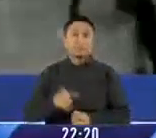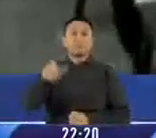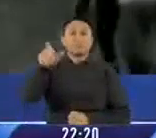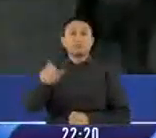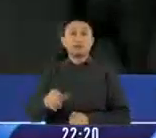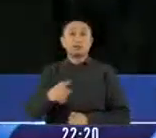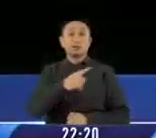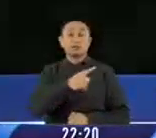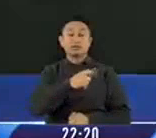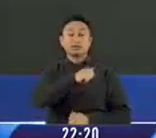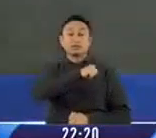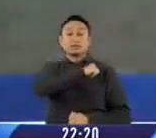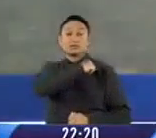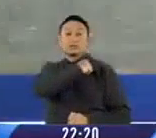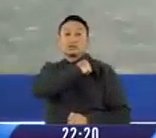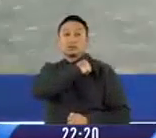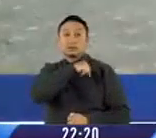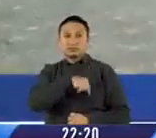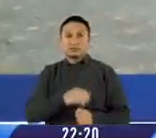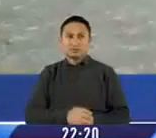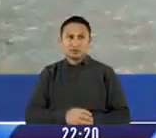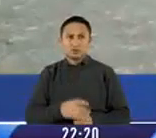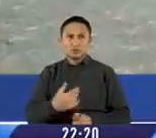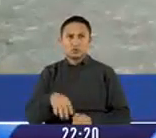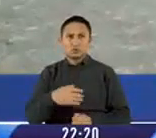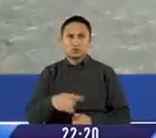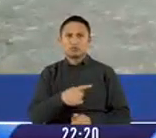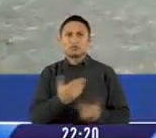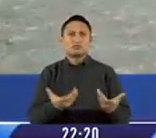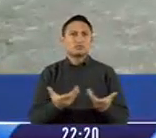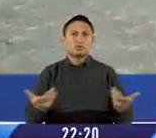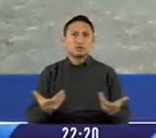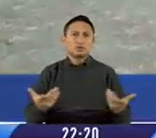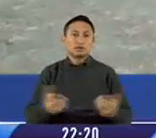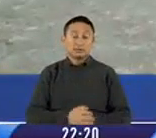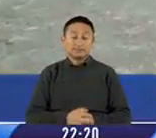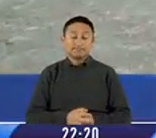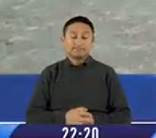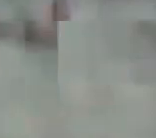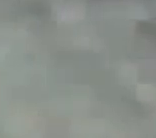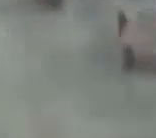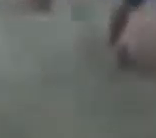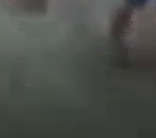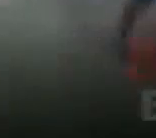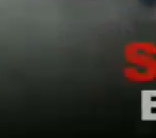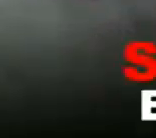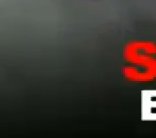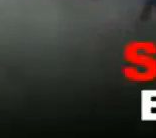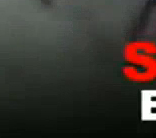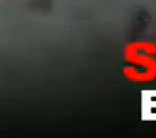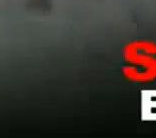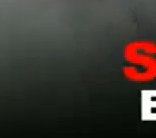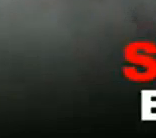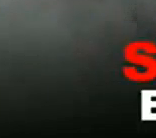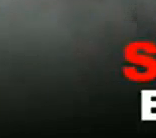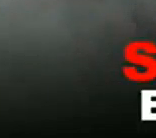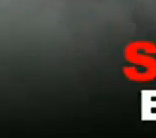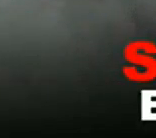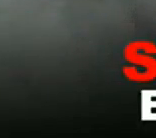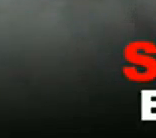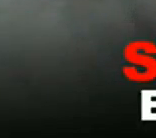fue secuestrado. ¿En dónde ocurrieron estos dramáticos momentos? Les contamos.